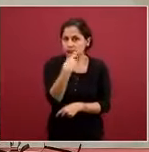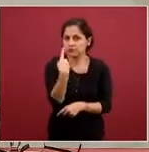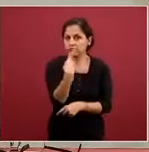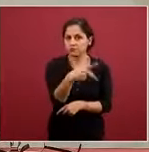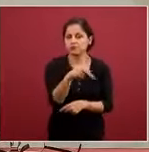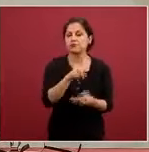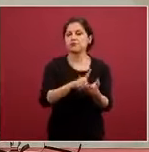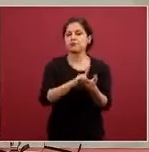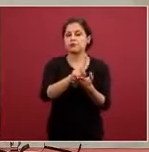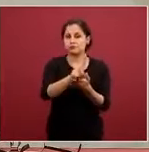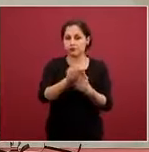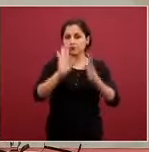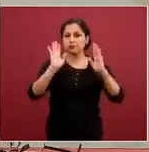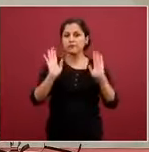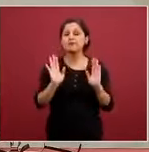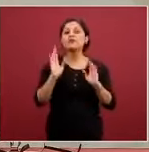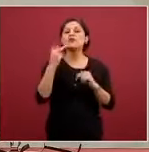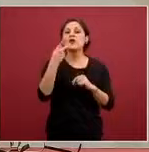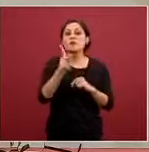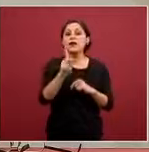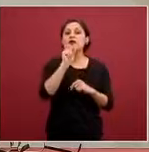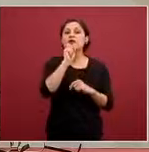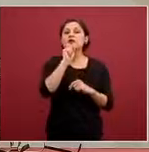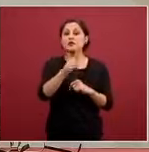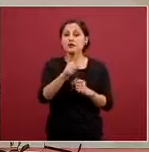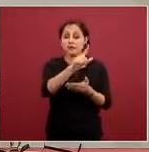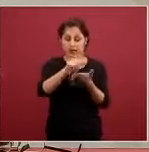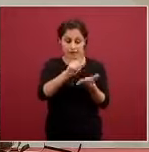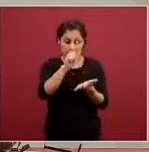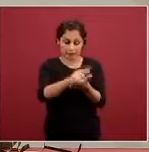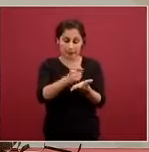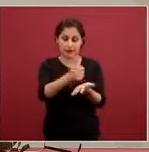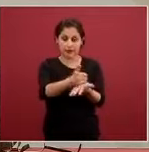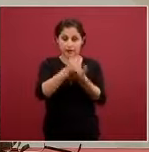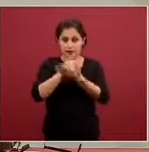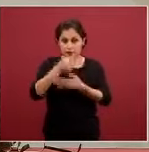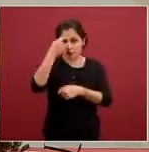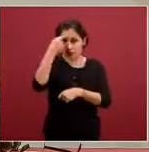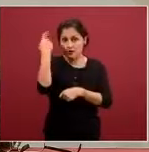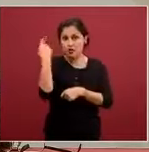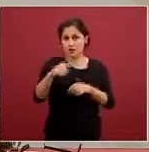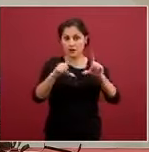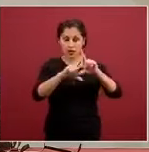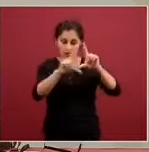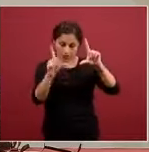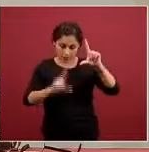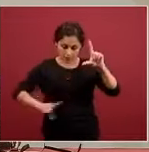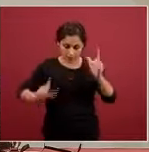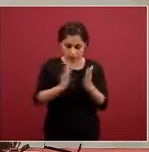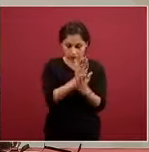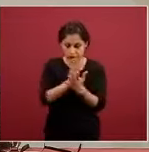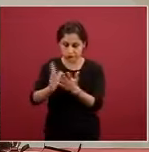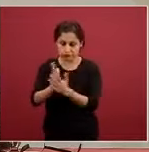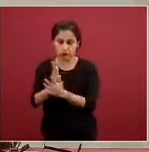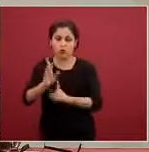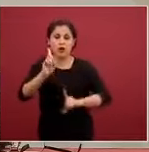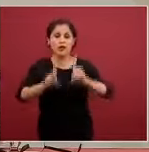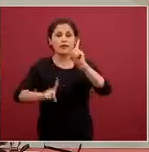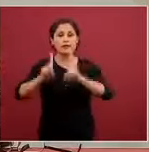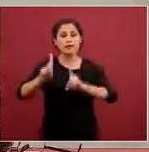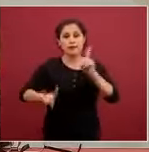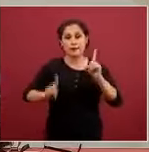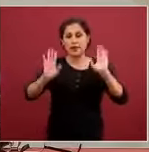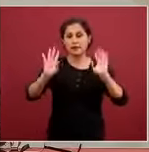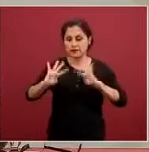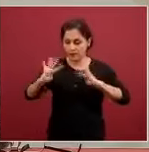flexibilidad precisamente para regionalizar las intervenciones, que fue otra de las recomendaciones del grupo científico.